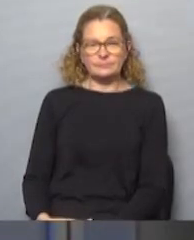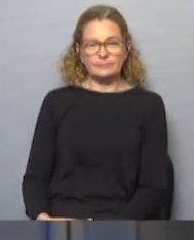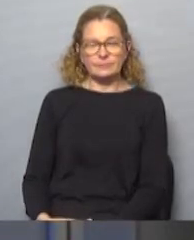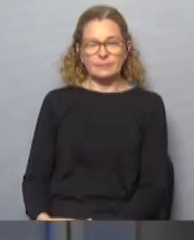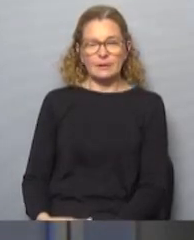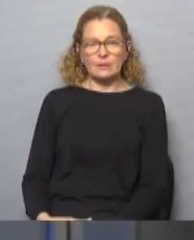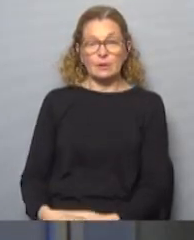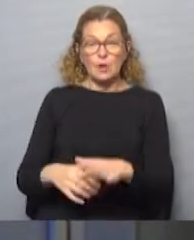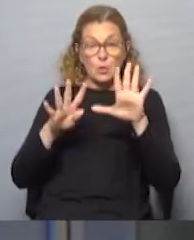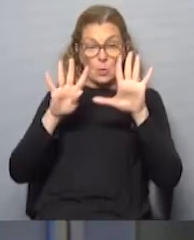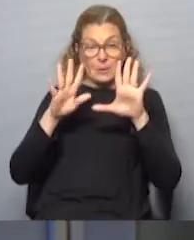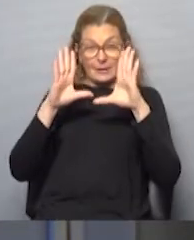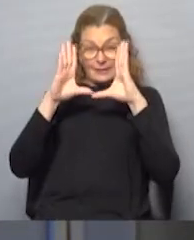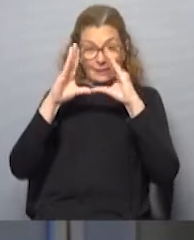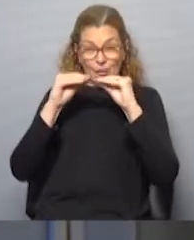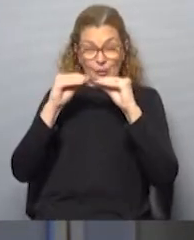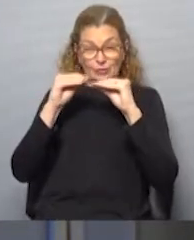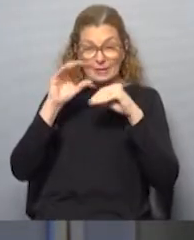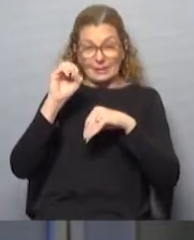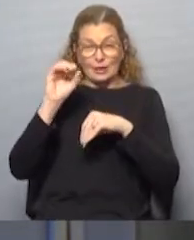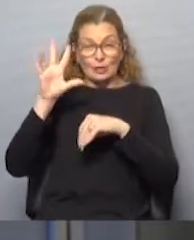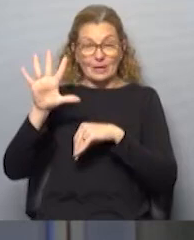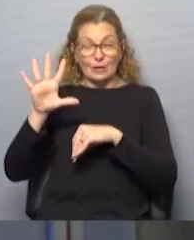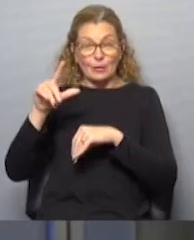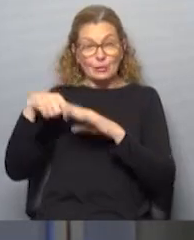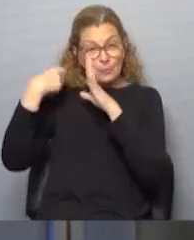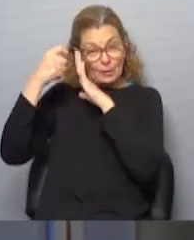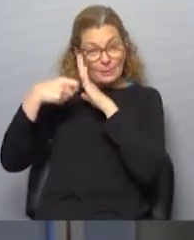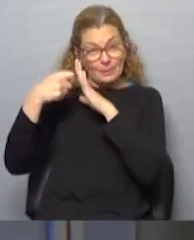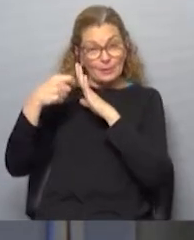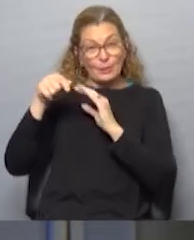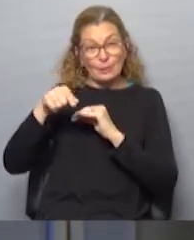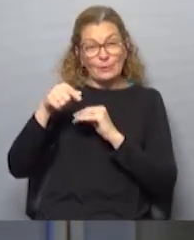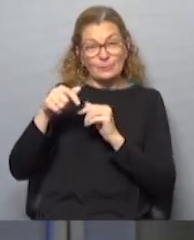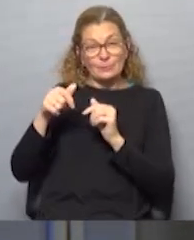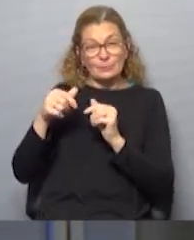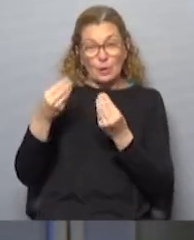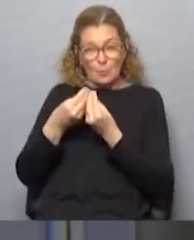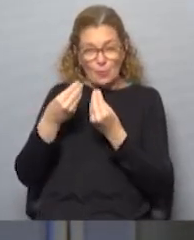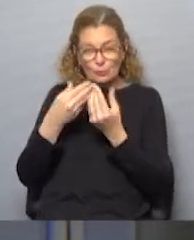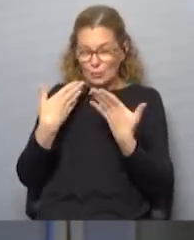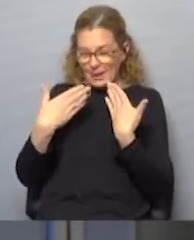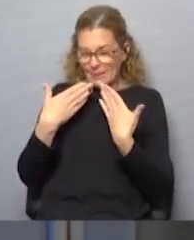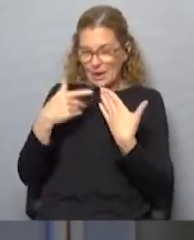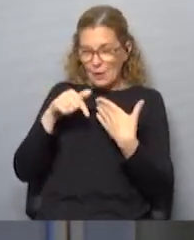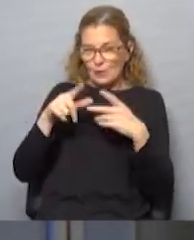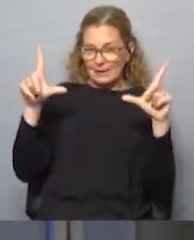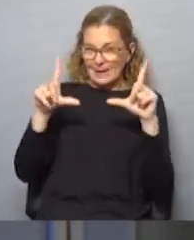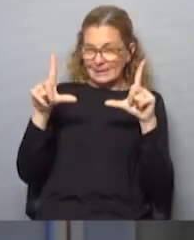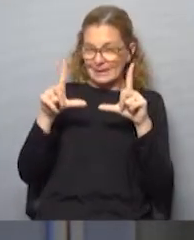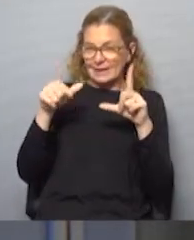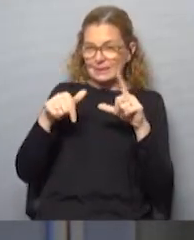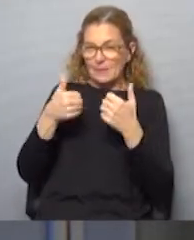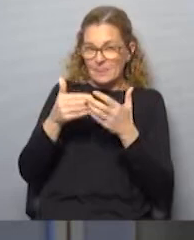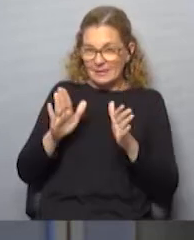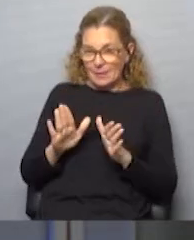9 y 5 21 05 buenas como estaban esto es la letra chica para variar con mucho para conversar en la televisión y a partir